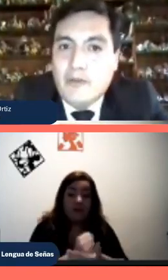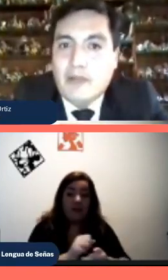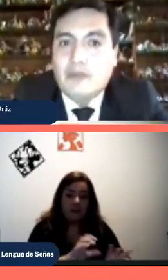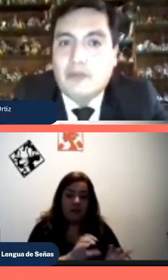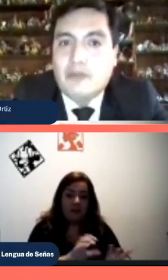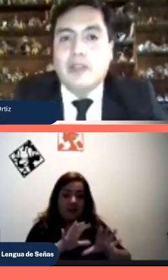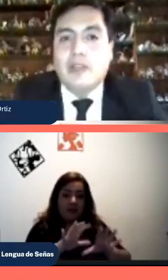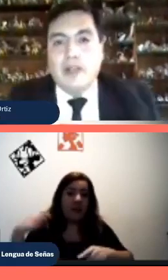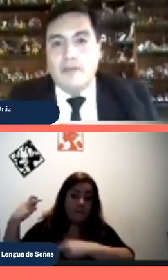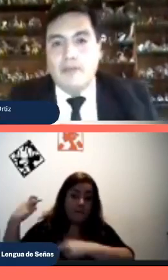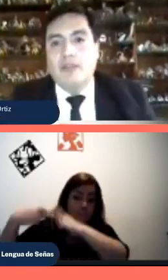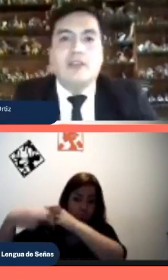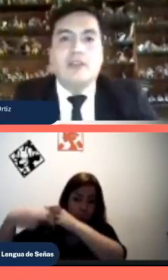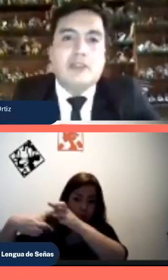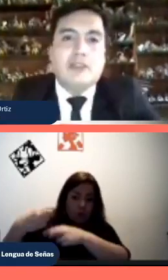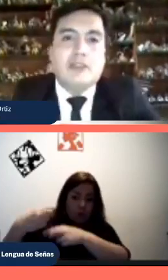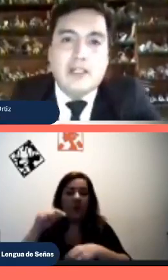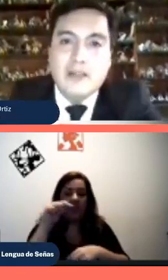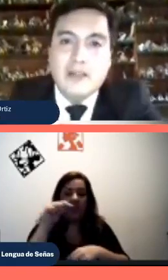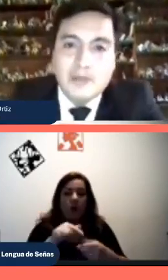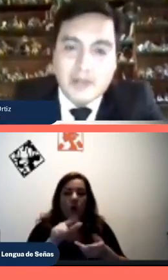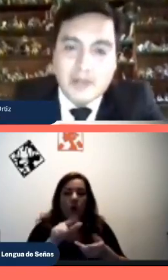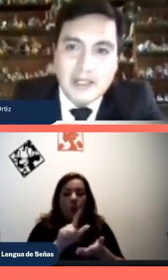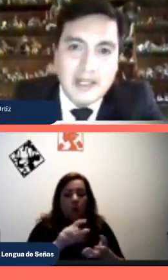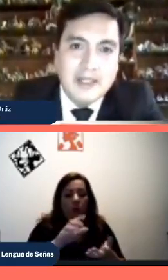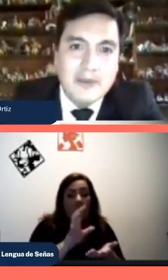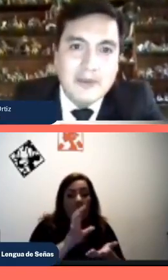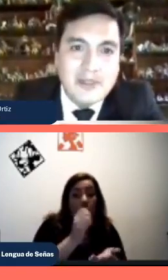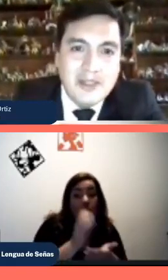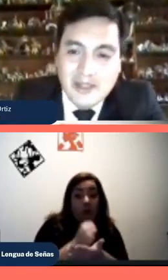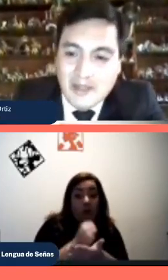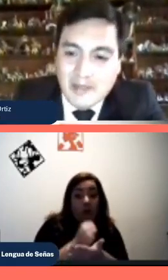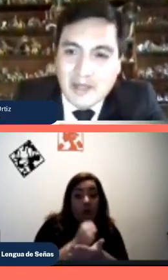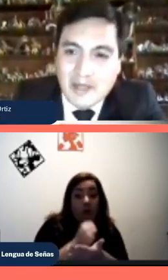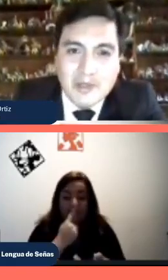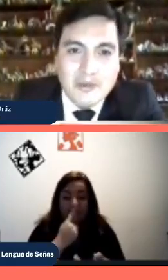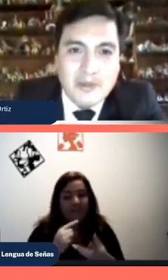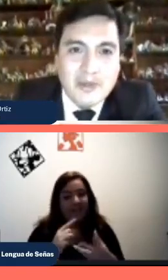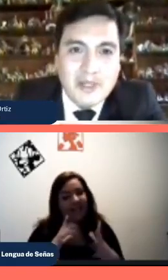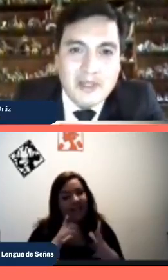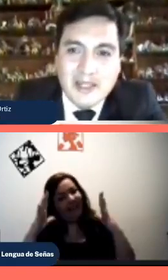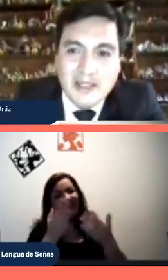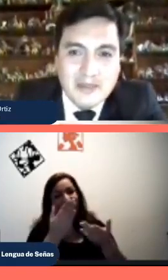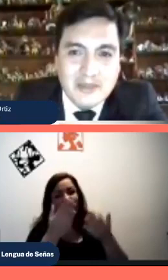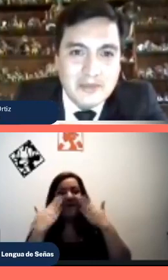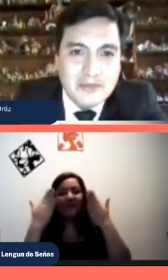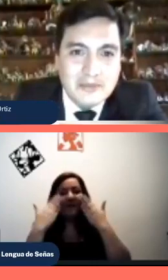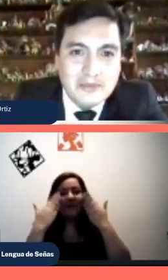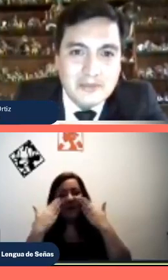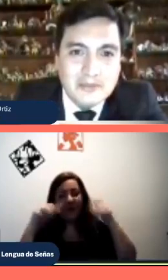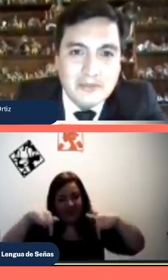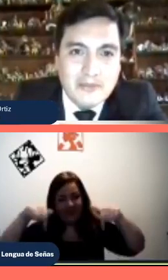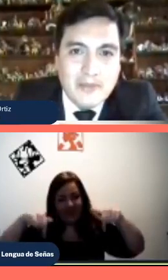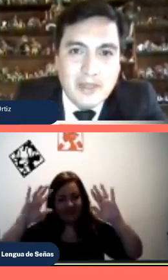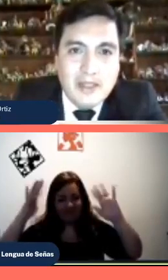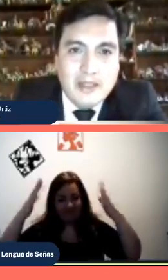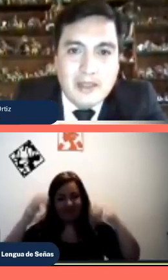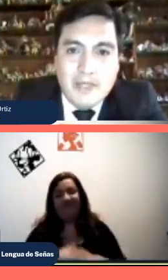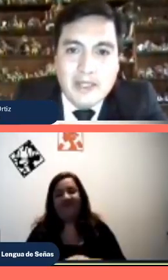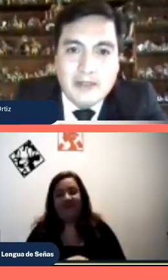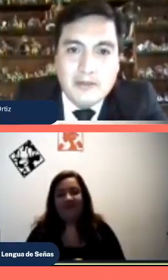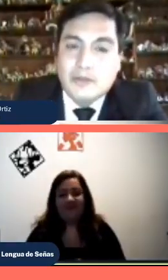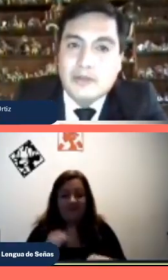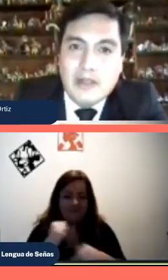patrimonio paleontológico de las piezas que existían en el museo. Así que, grande Luis, le mandamos un saludo desde acá. Un gran